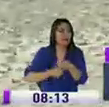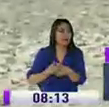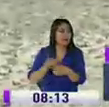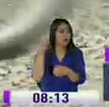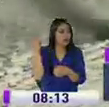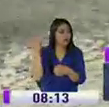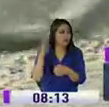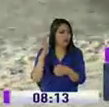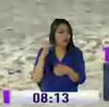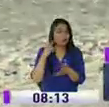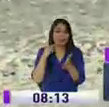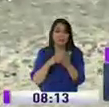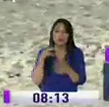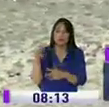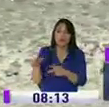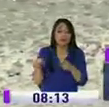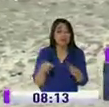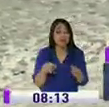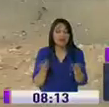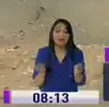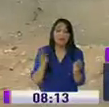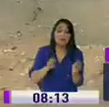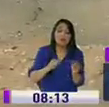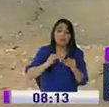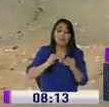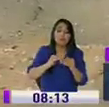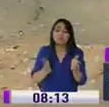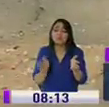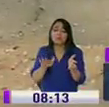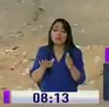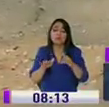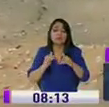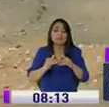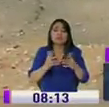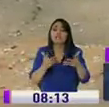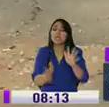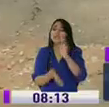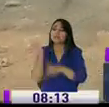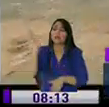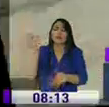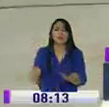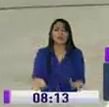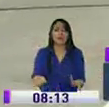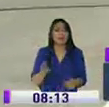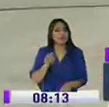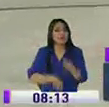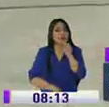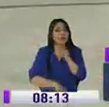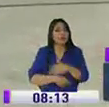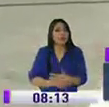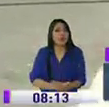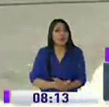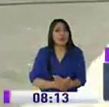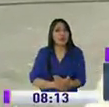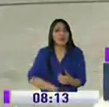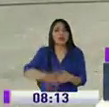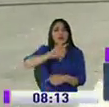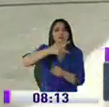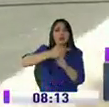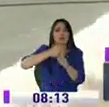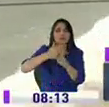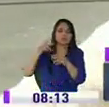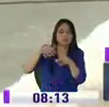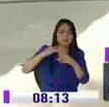vez cuando vienen solamente le ponen un pedacito de pavimento y ya. Hace unos 3 meses vinieron a